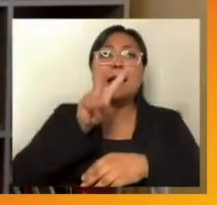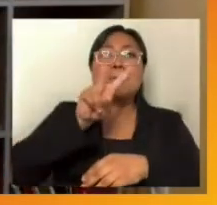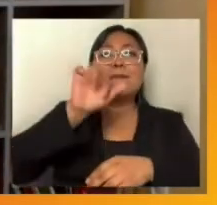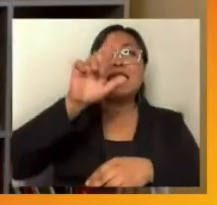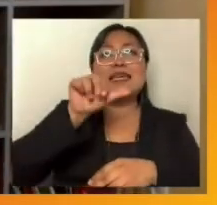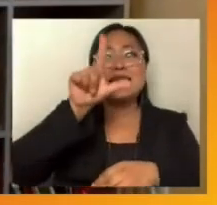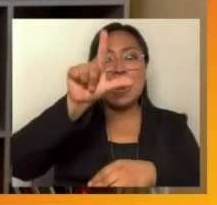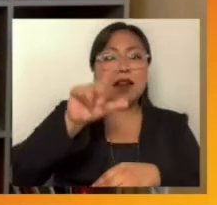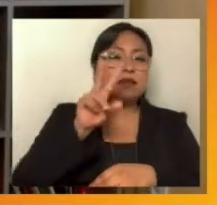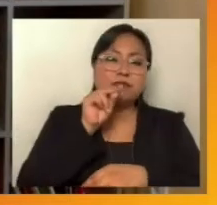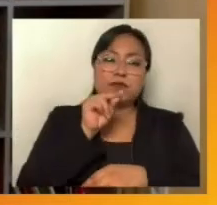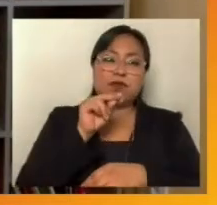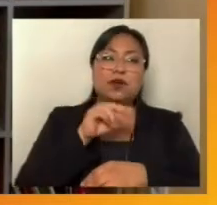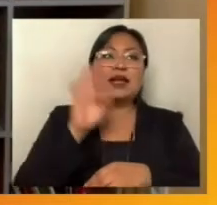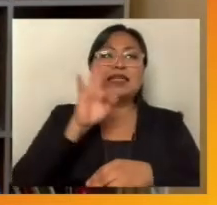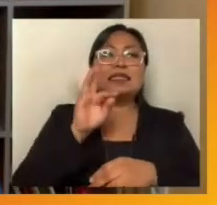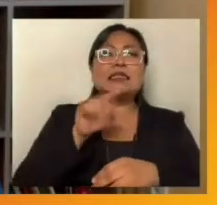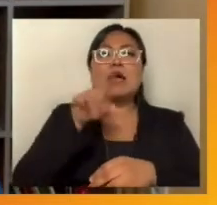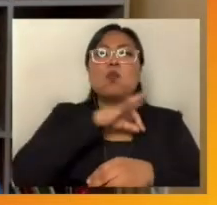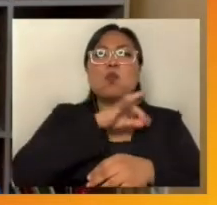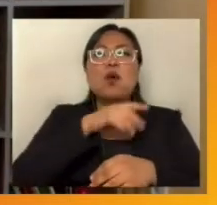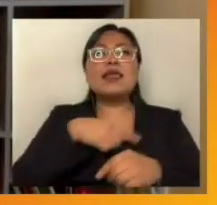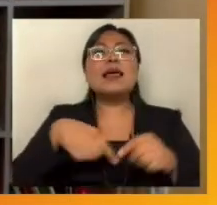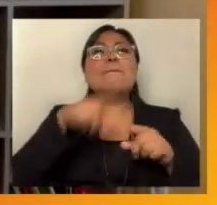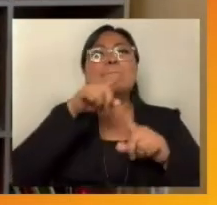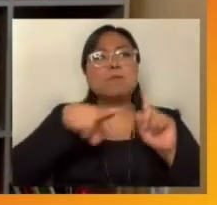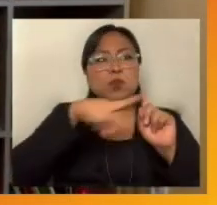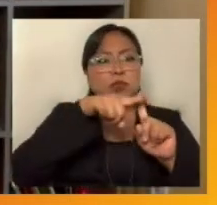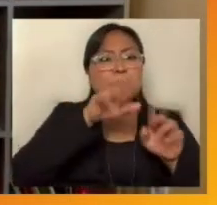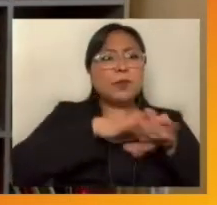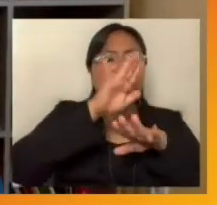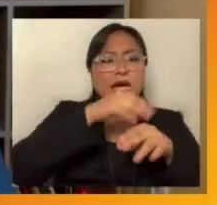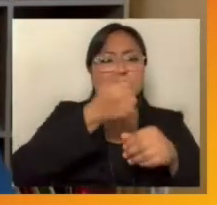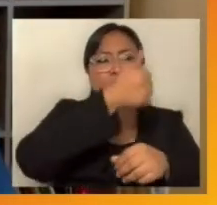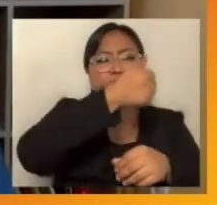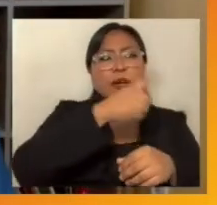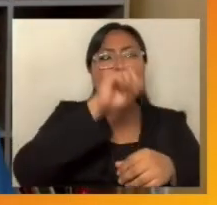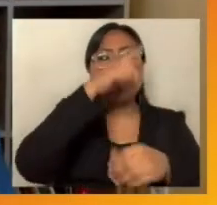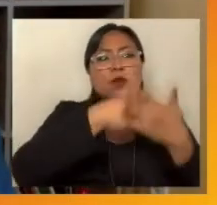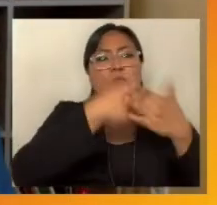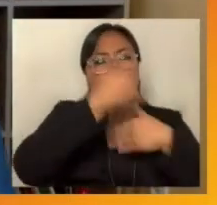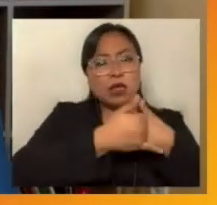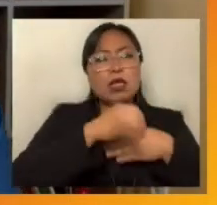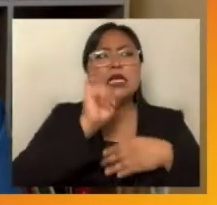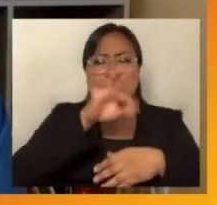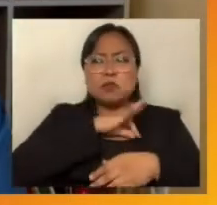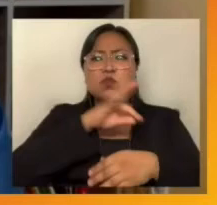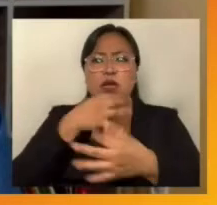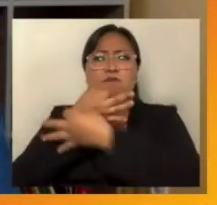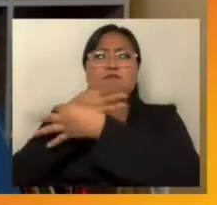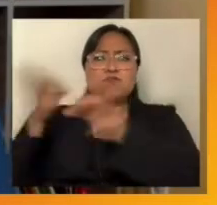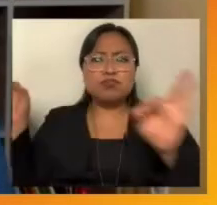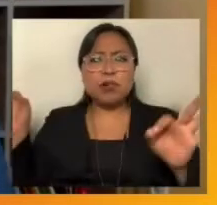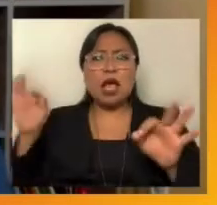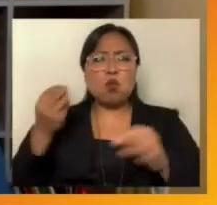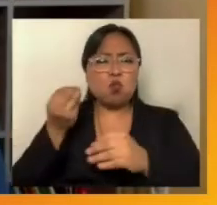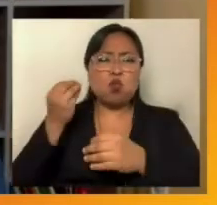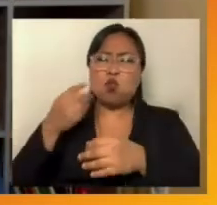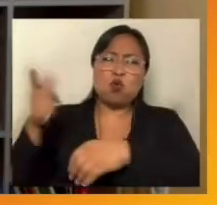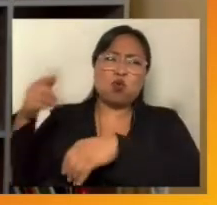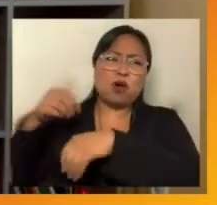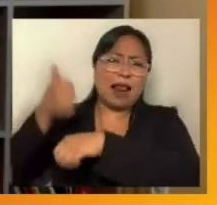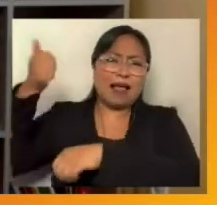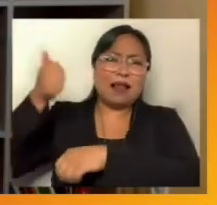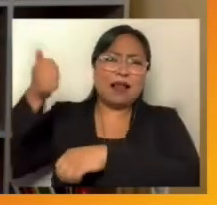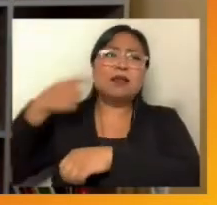a los comentarios de un proyecto. Puede ser viral, pero no vas a tener fondos. Puede ser viral cuando hablas de temas